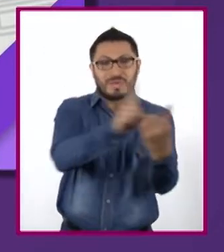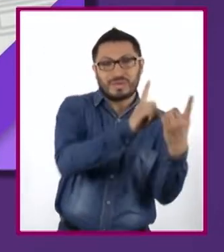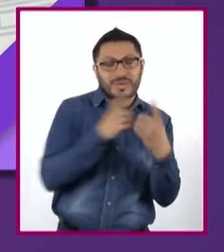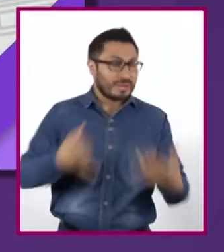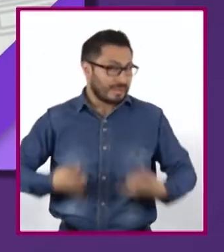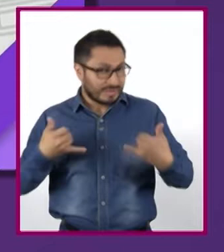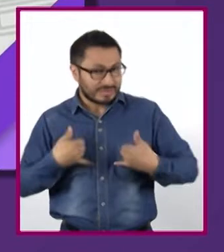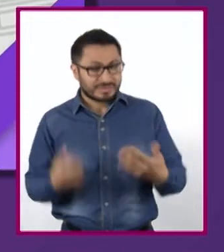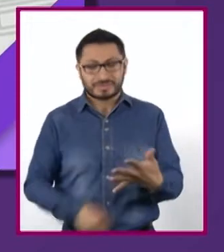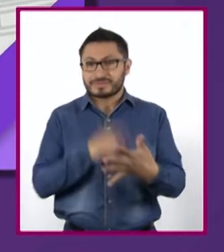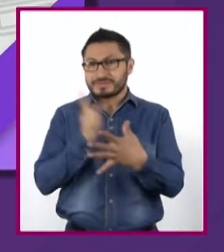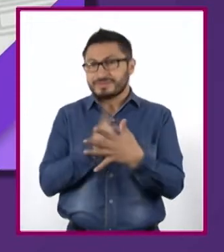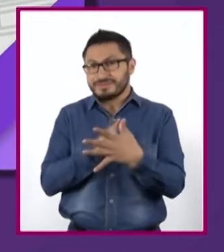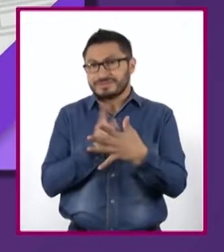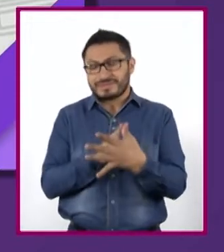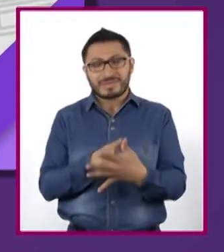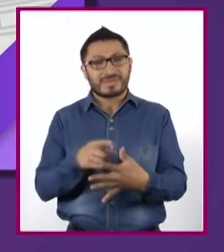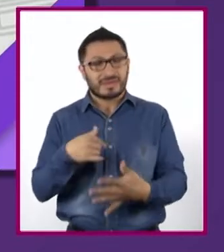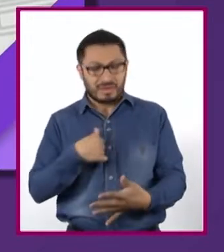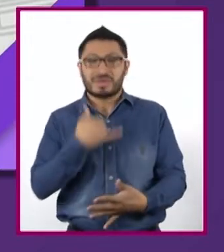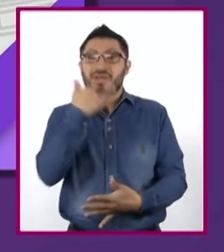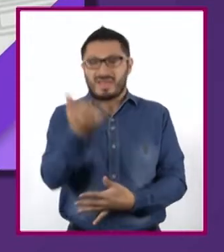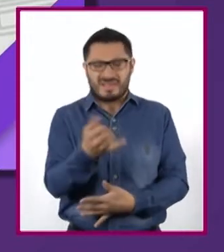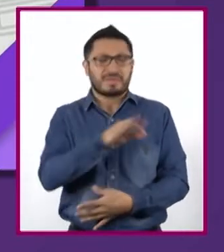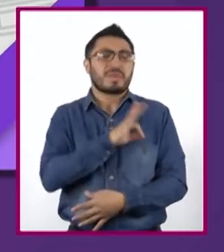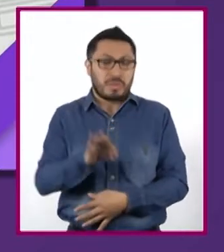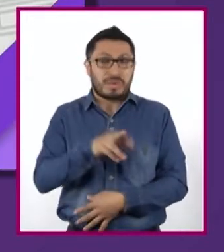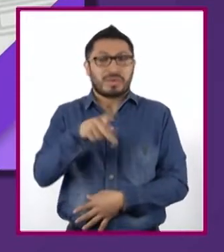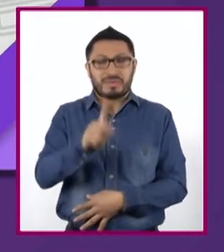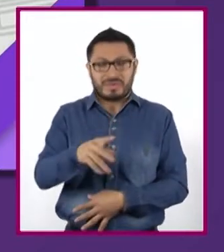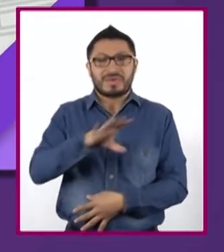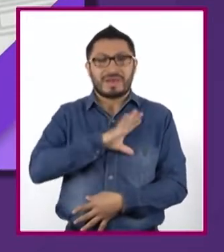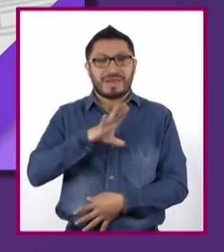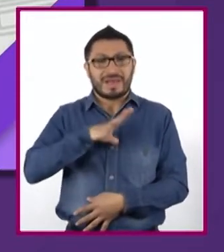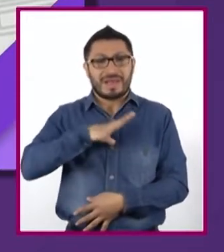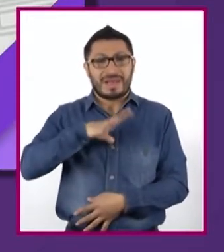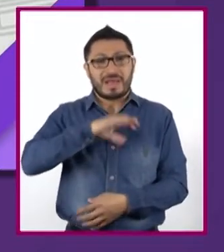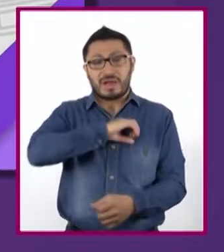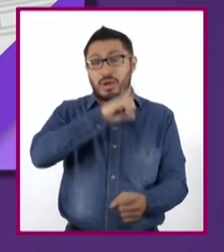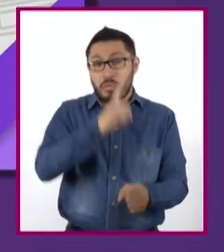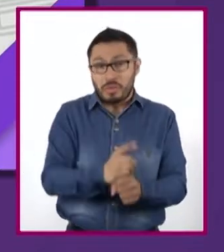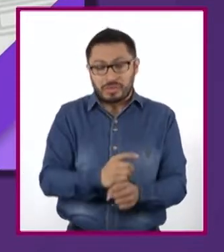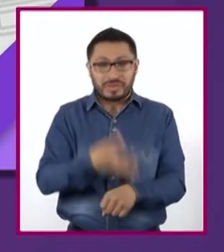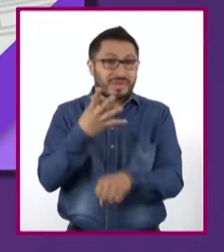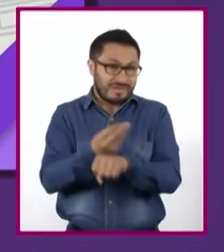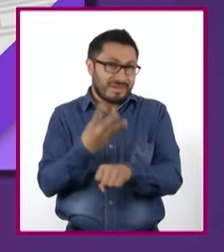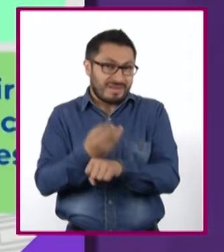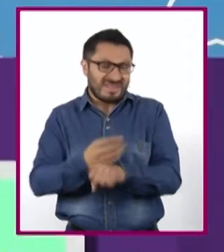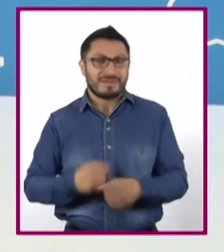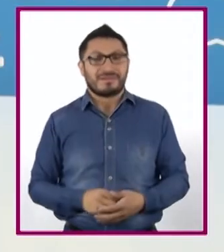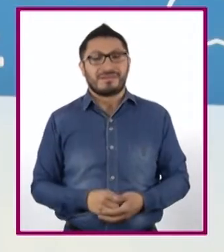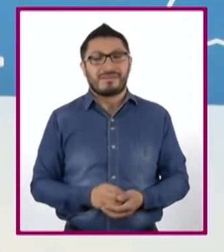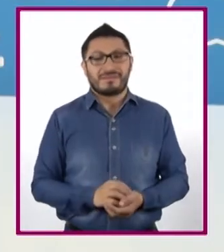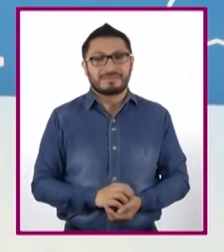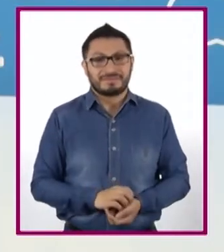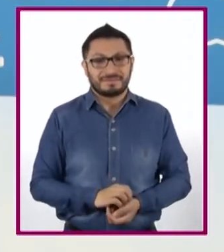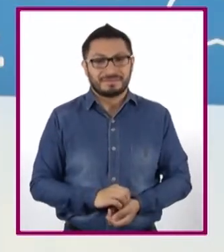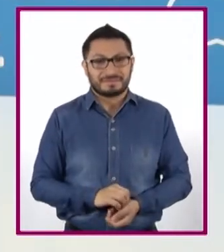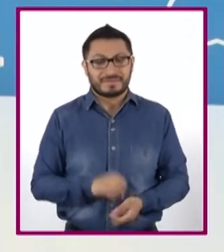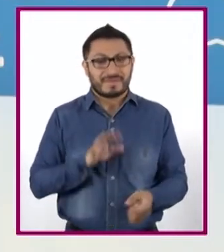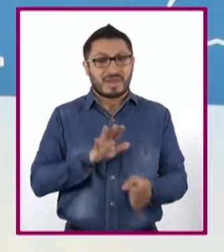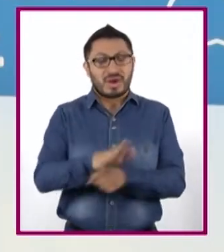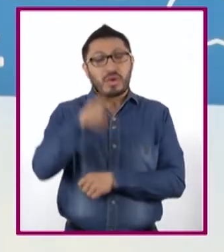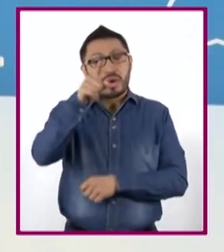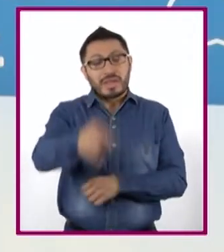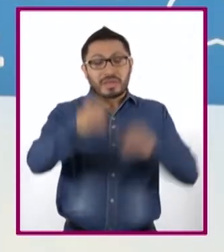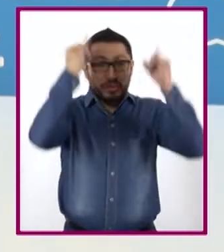adolescentes. 5. Puedo cometer errores y aún tengo oportunidades de poder remediarlos. ¿Con cuáles se